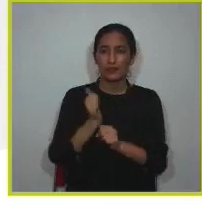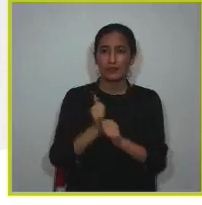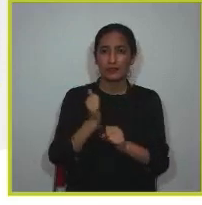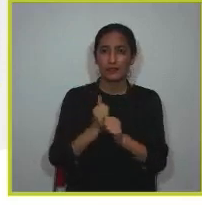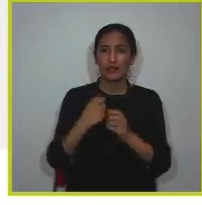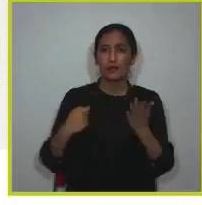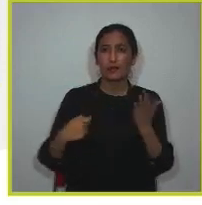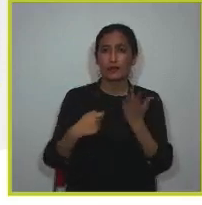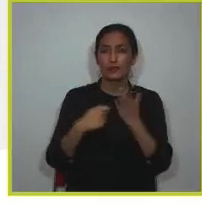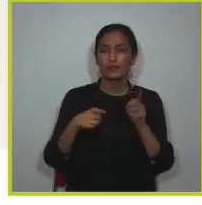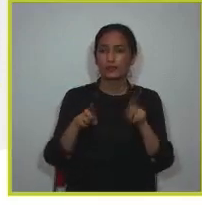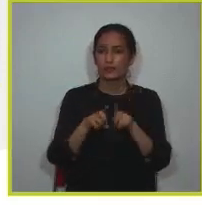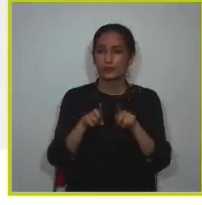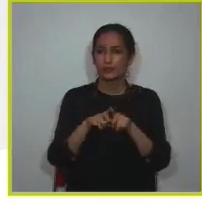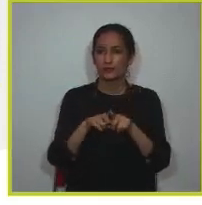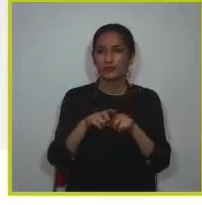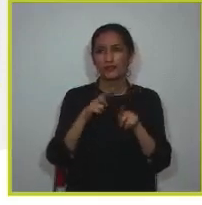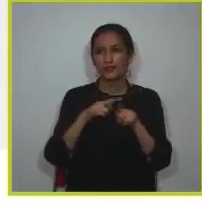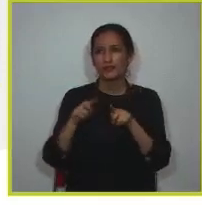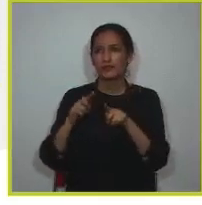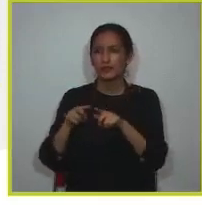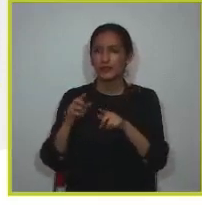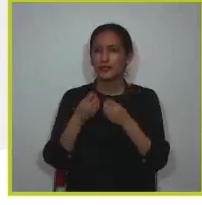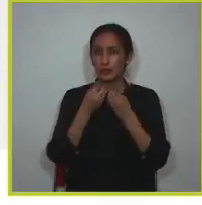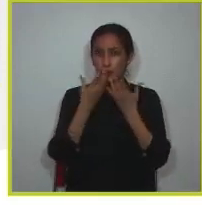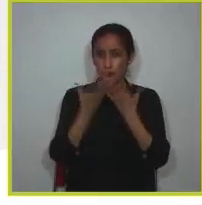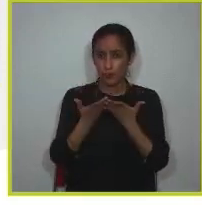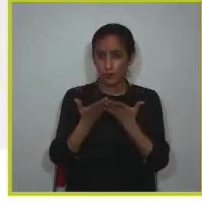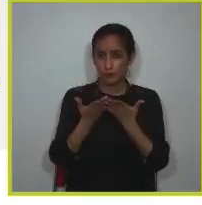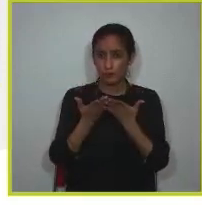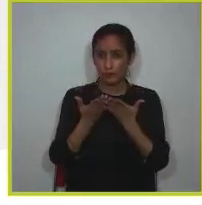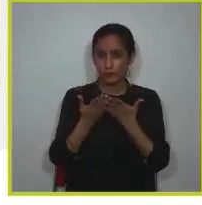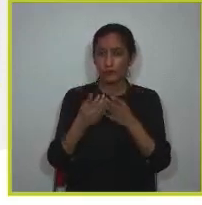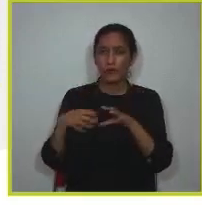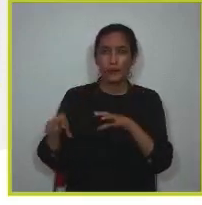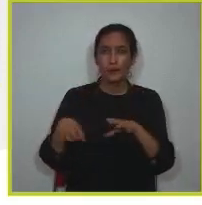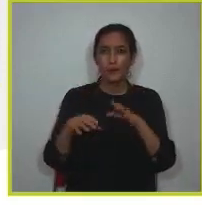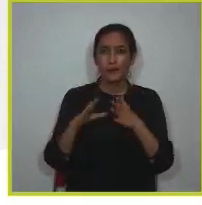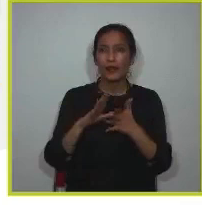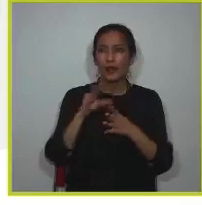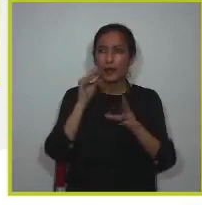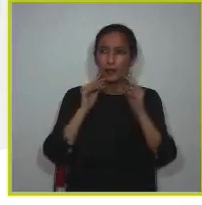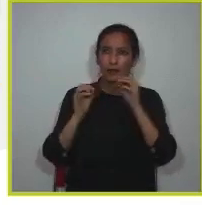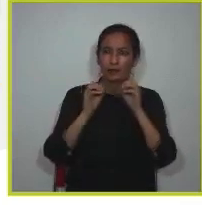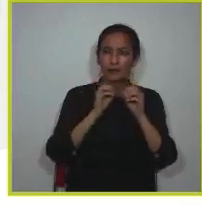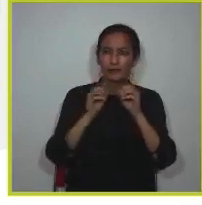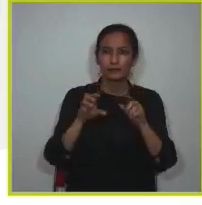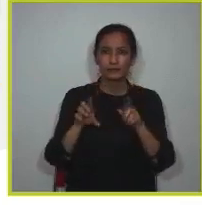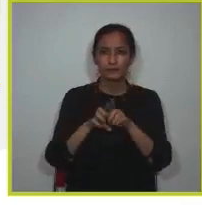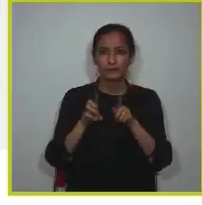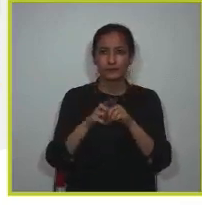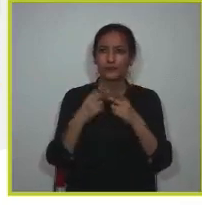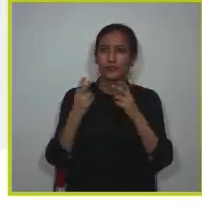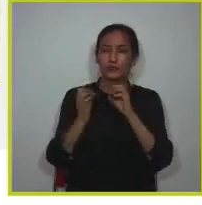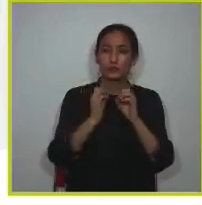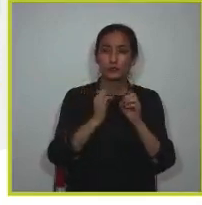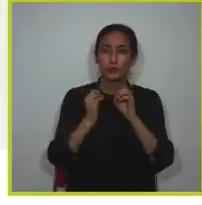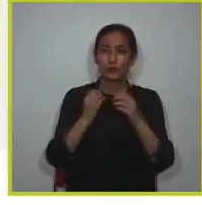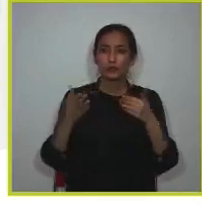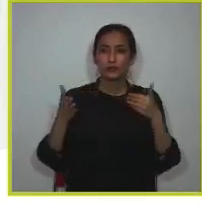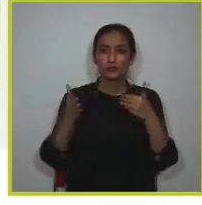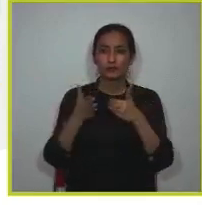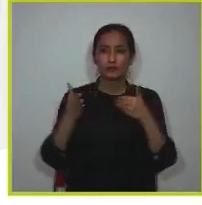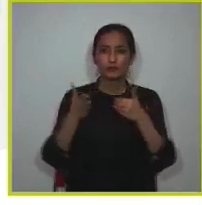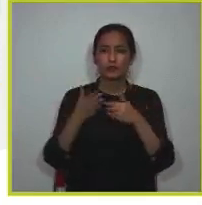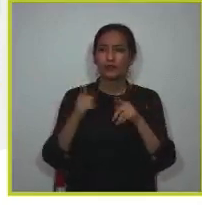técnico vinculado a ejecución de información para medidas de remediación y medidas de soluciones a brechas